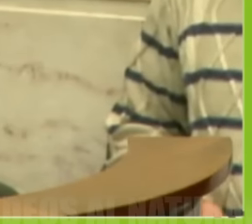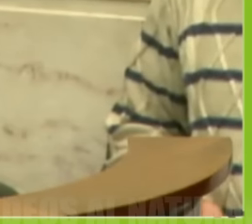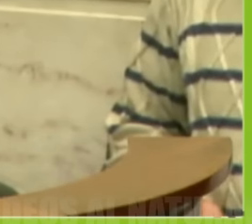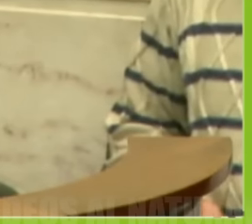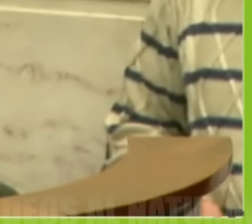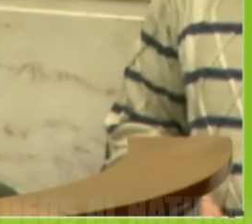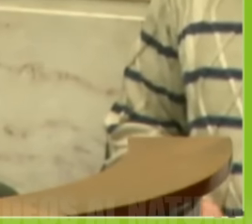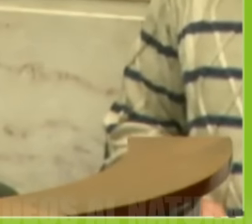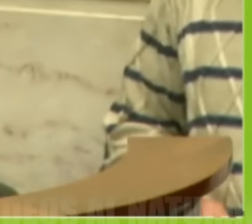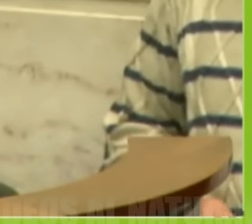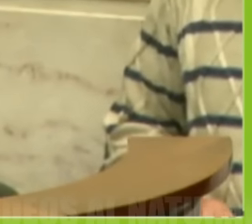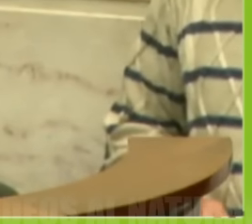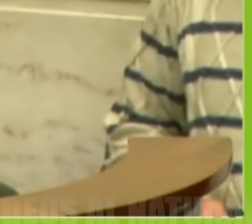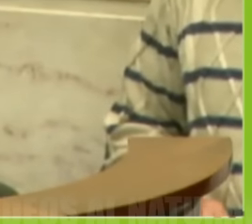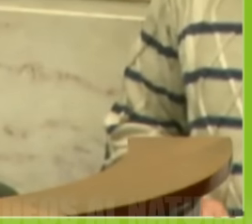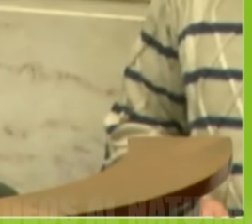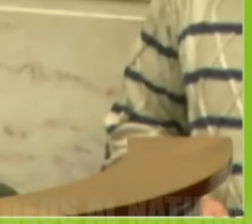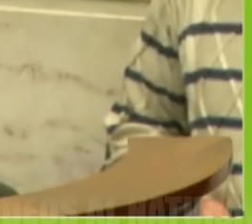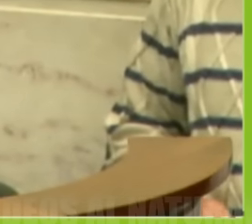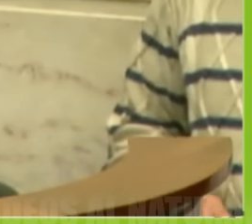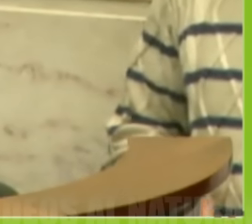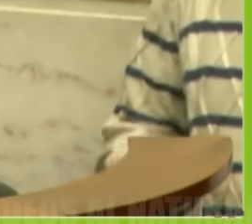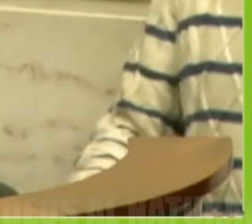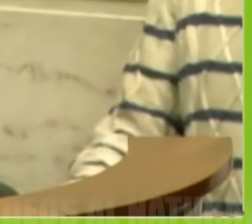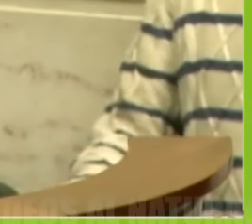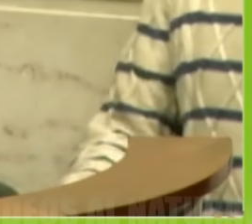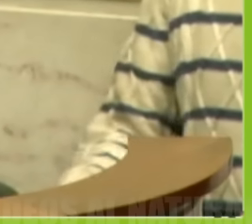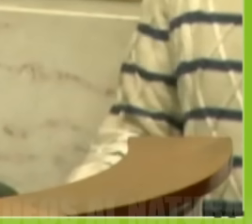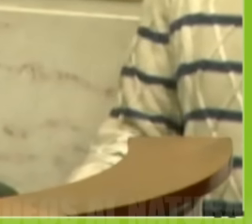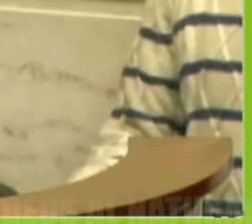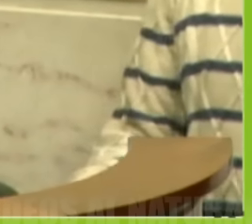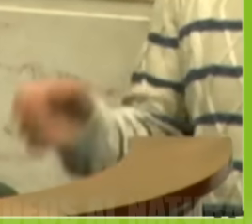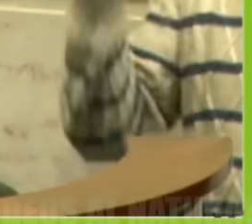Nosotros apreciamos la institucionalidad